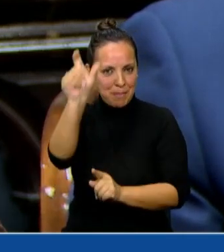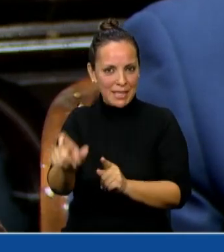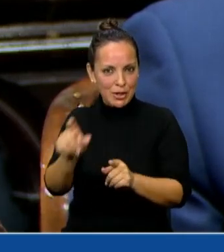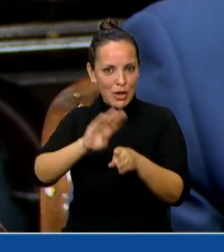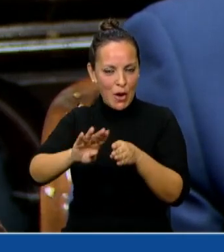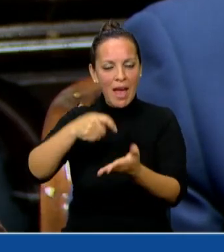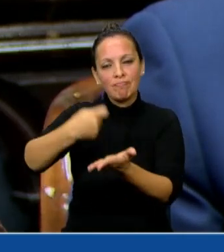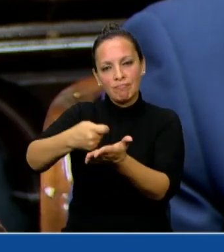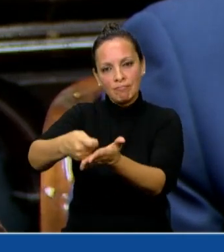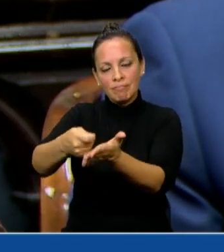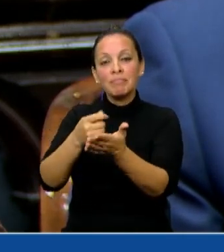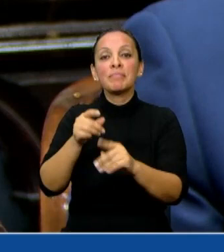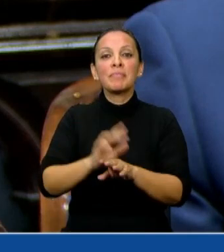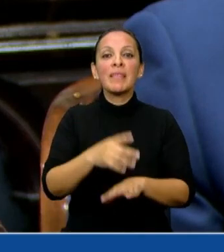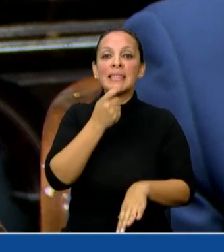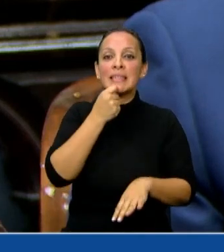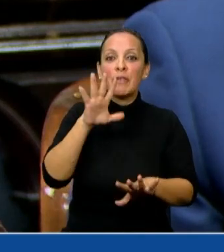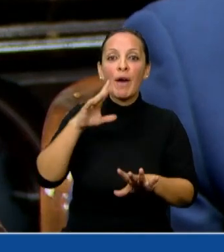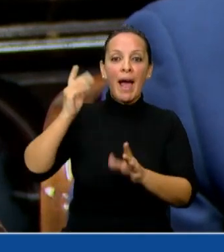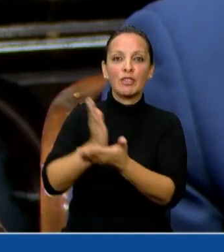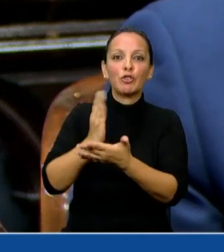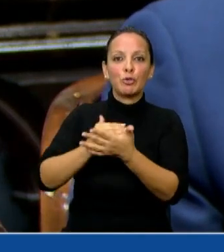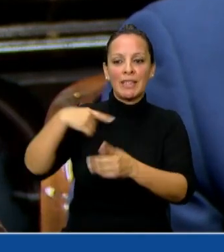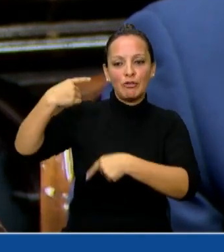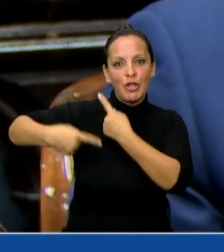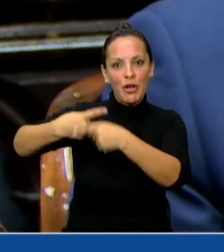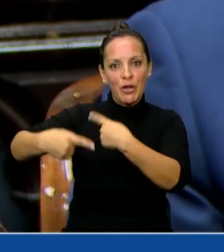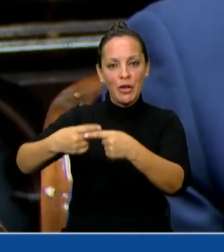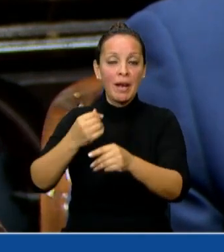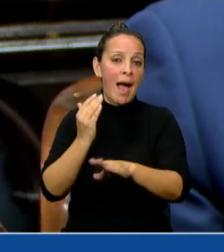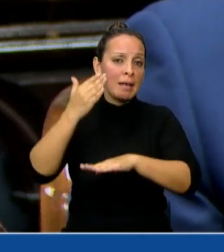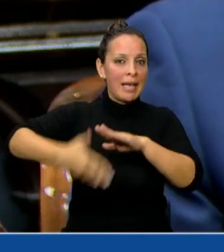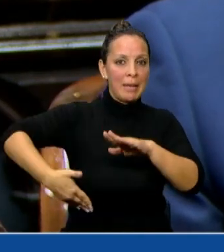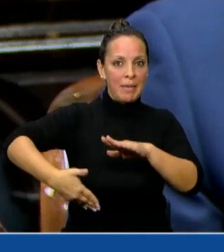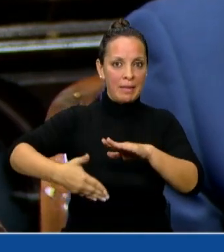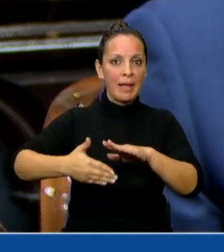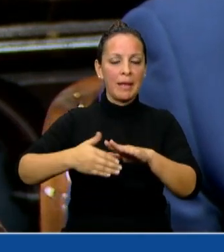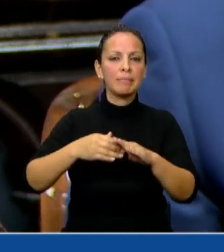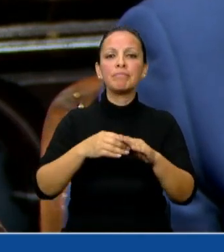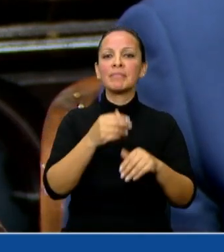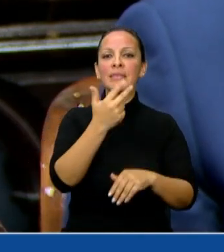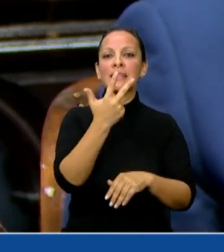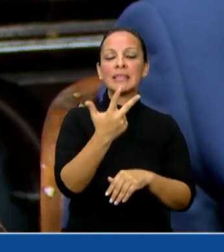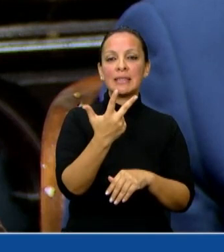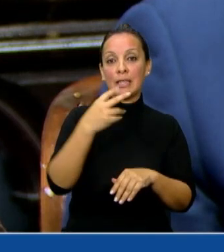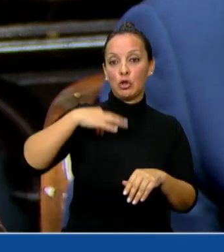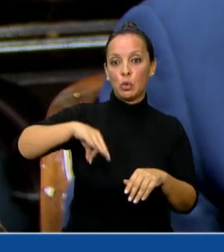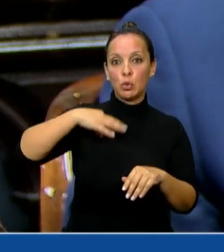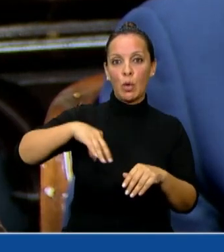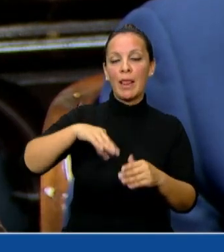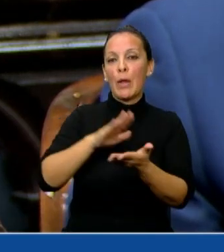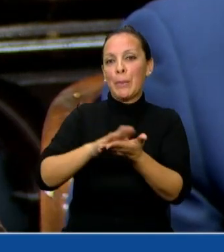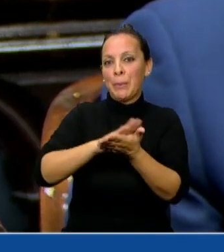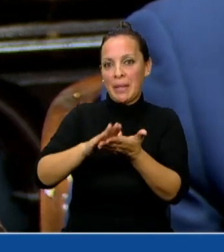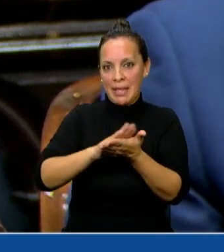del causante en el caso de sucesiones indivisas, hasta el límite de la suma de 3 salarios mínimos